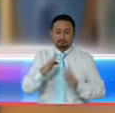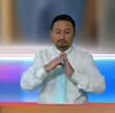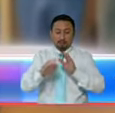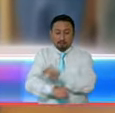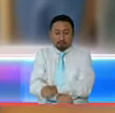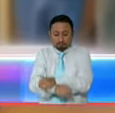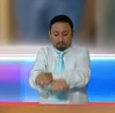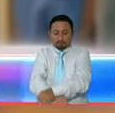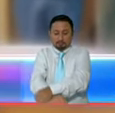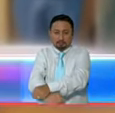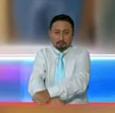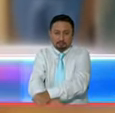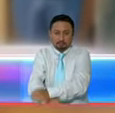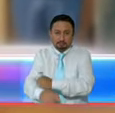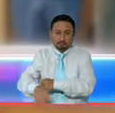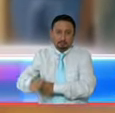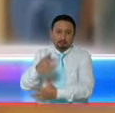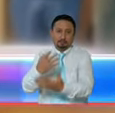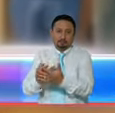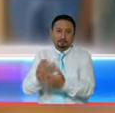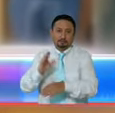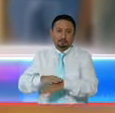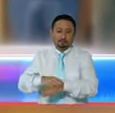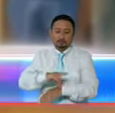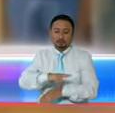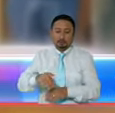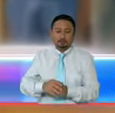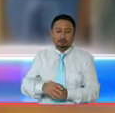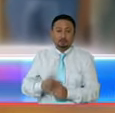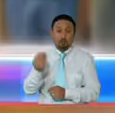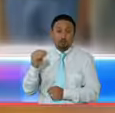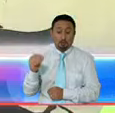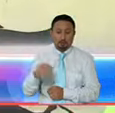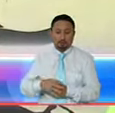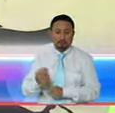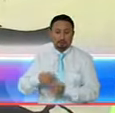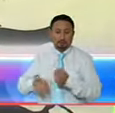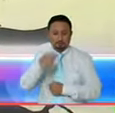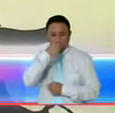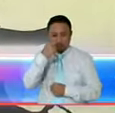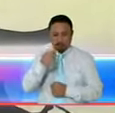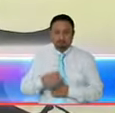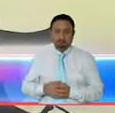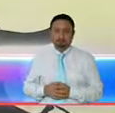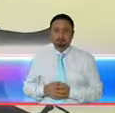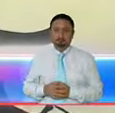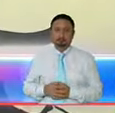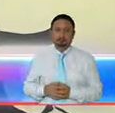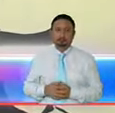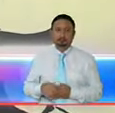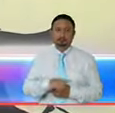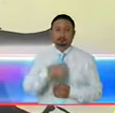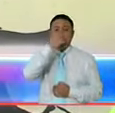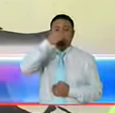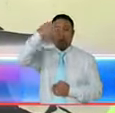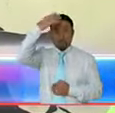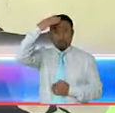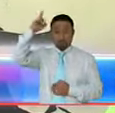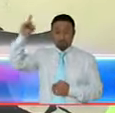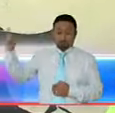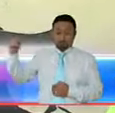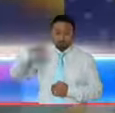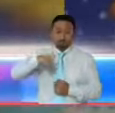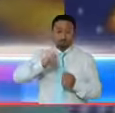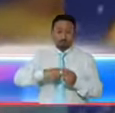llevados a que respondan por andar supuestamente envenenando a la juventud. Ellos lo traían desde Santo Domingo hasta